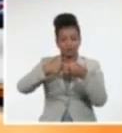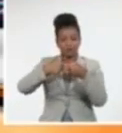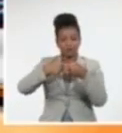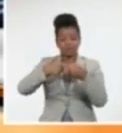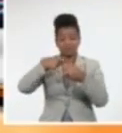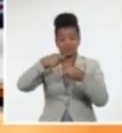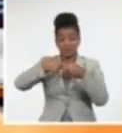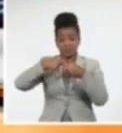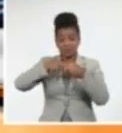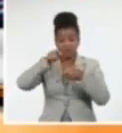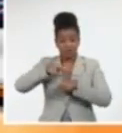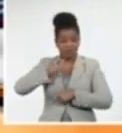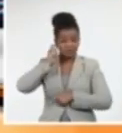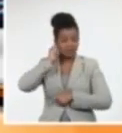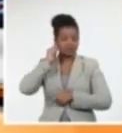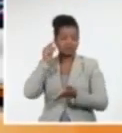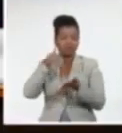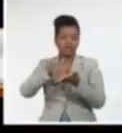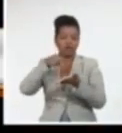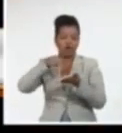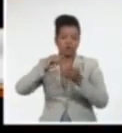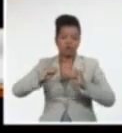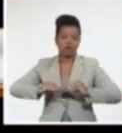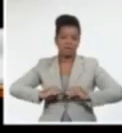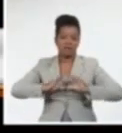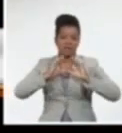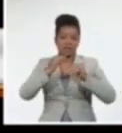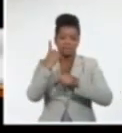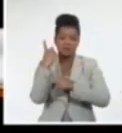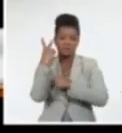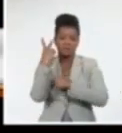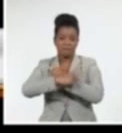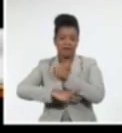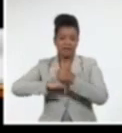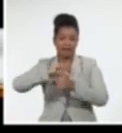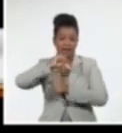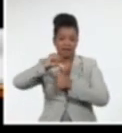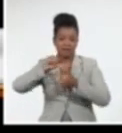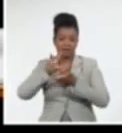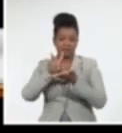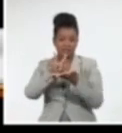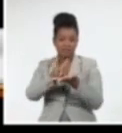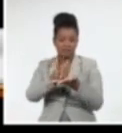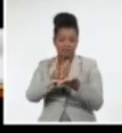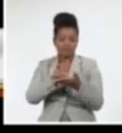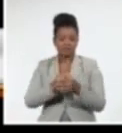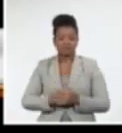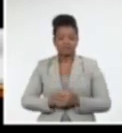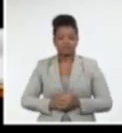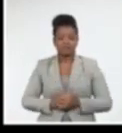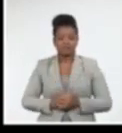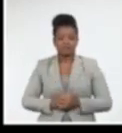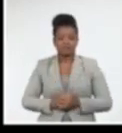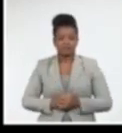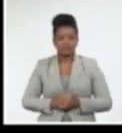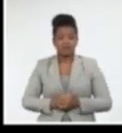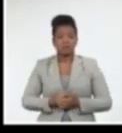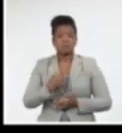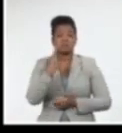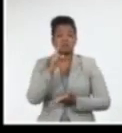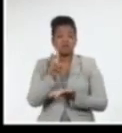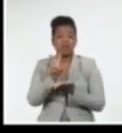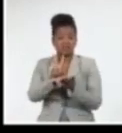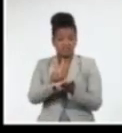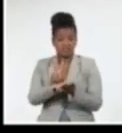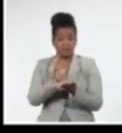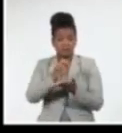la mañana de este sábado a San Vicente y las Granadinas en visita oficial. Por cierto, la primera que realiza un jefe de Estado cubano a esta